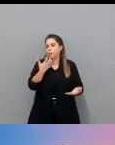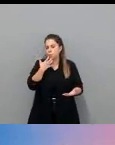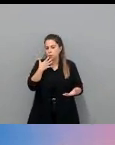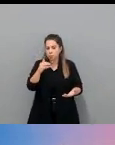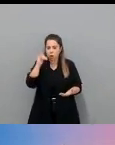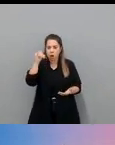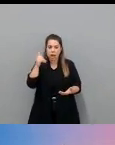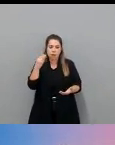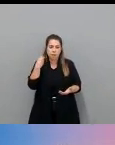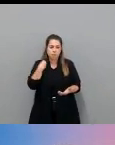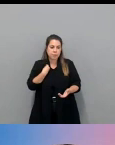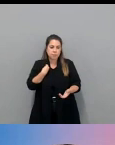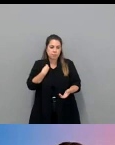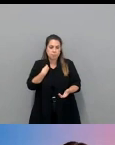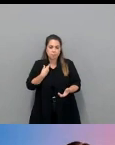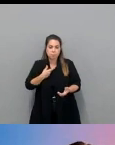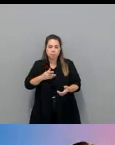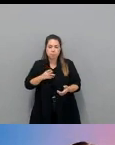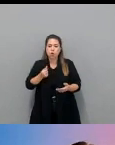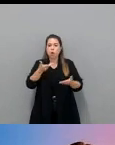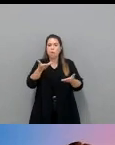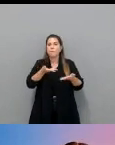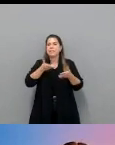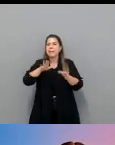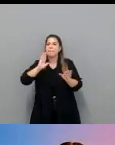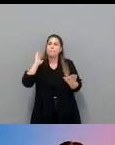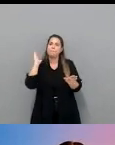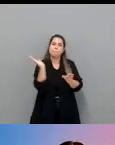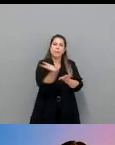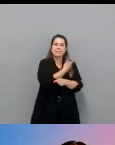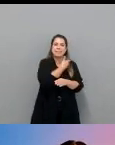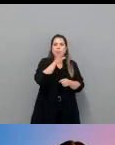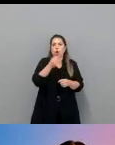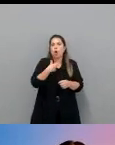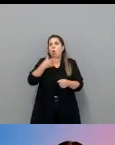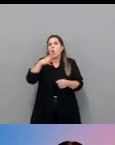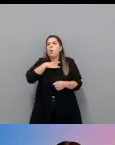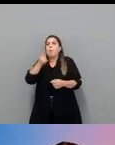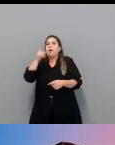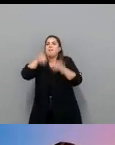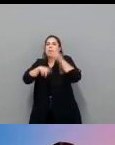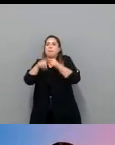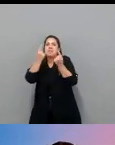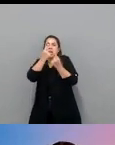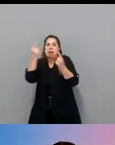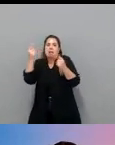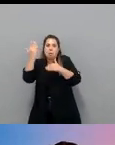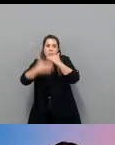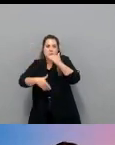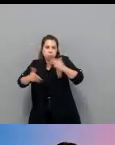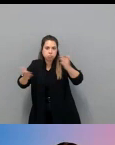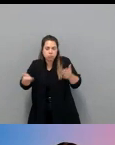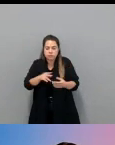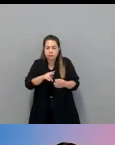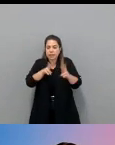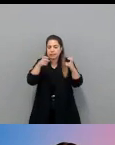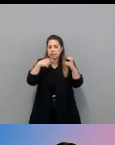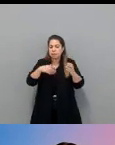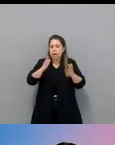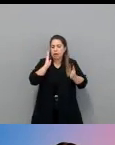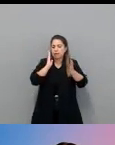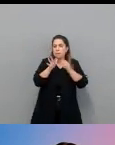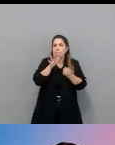prescribe bioprestadores y otra que no, ¿no? Pero ahí está también la parte de la reivindicación y la